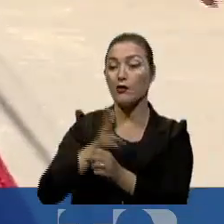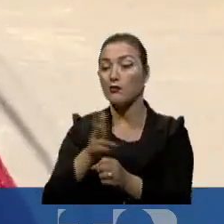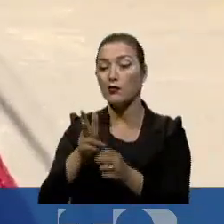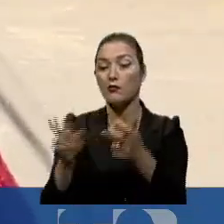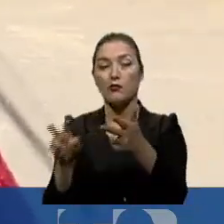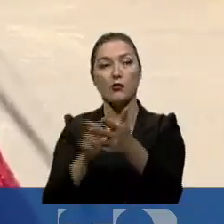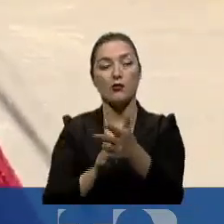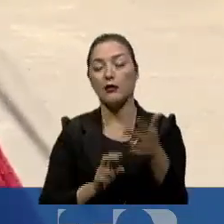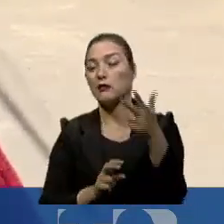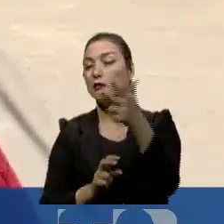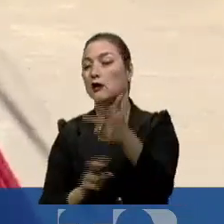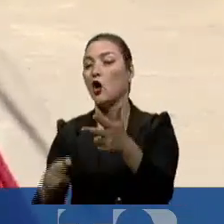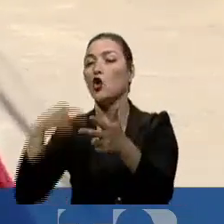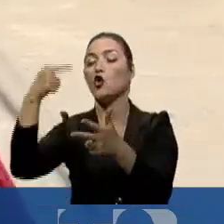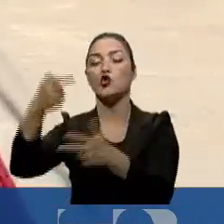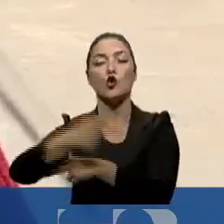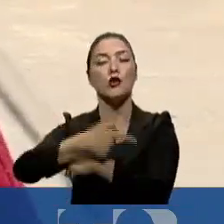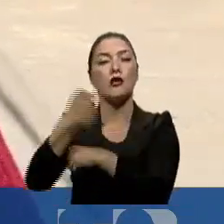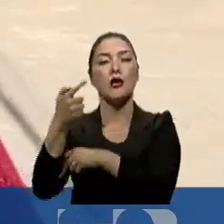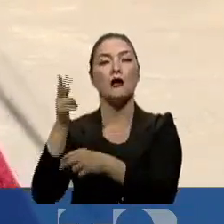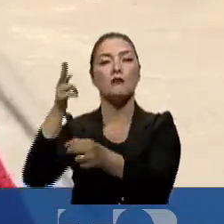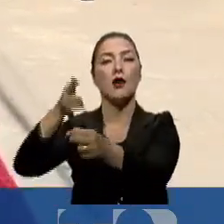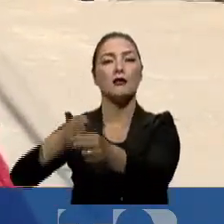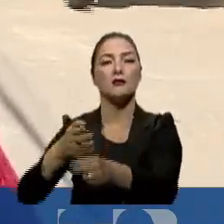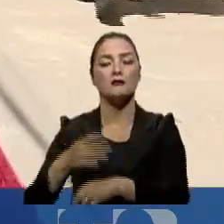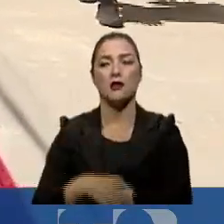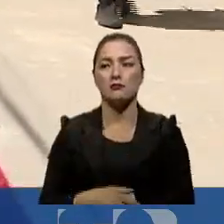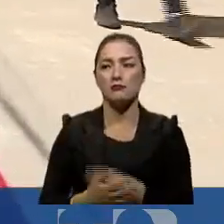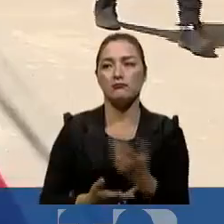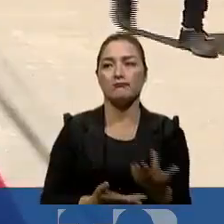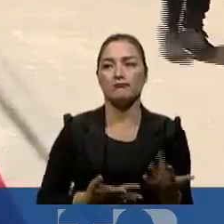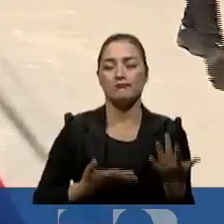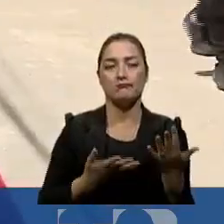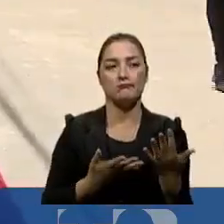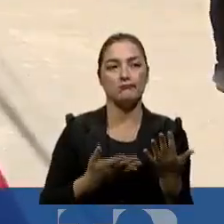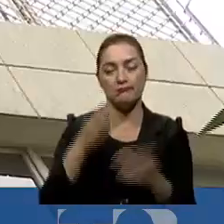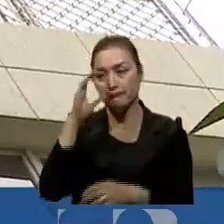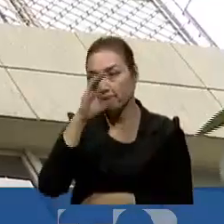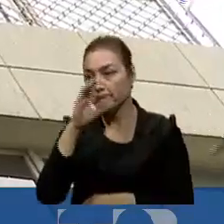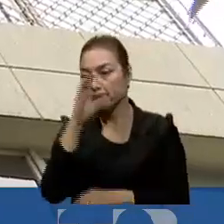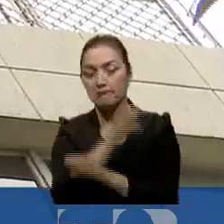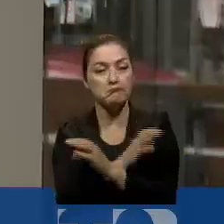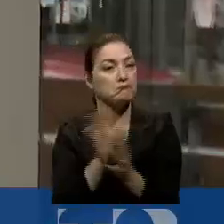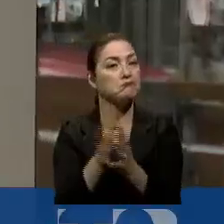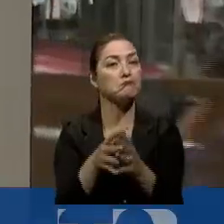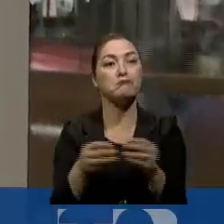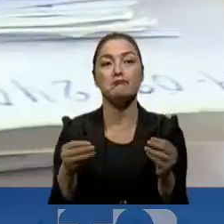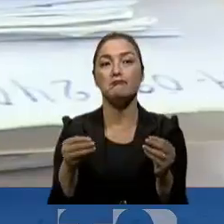acudir oportunamente. Nos toca esperar y el tiempo pasa y no encontramos soluciones.